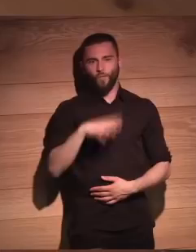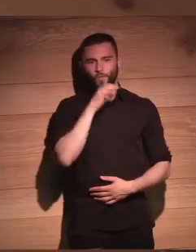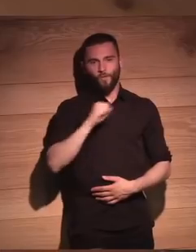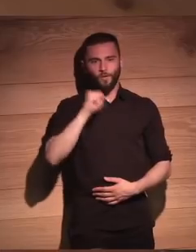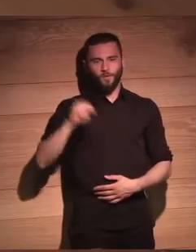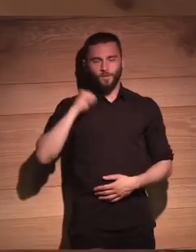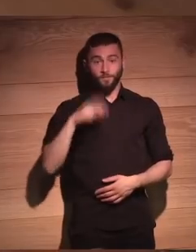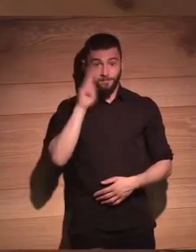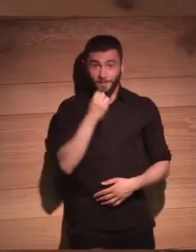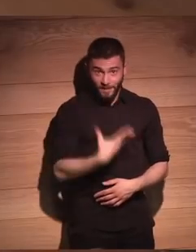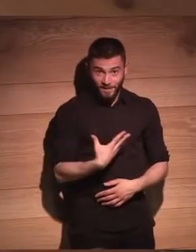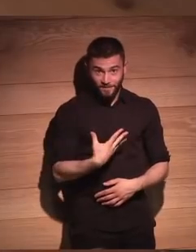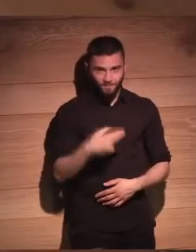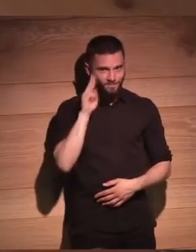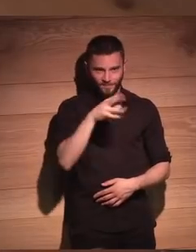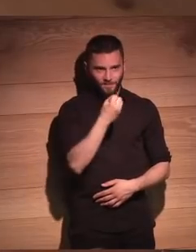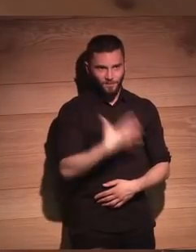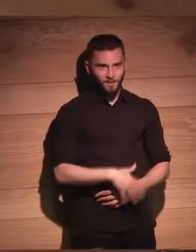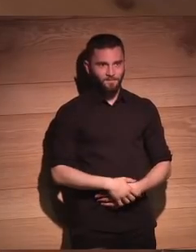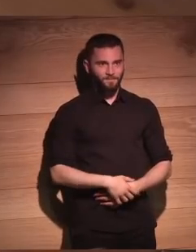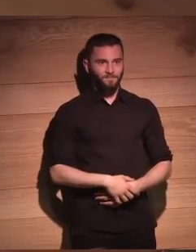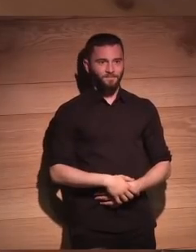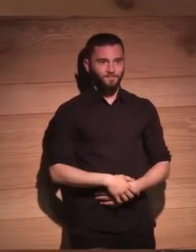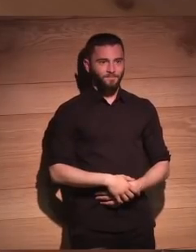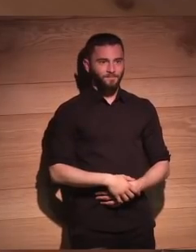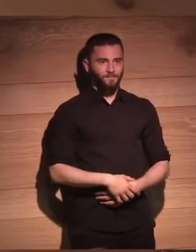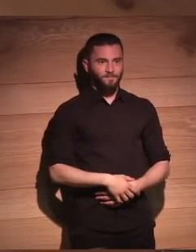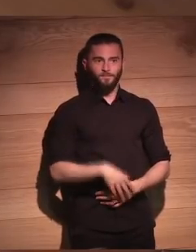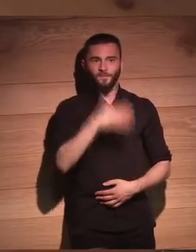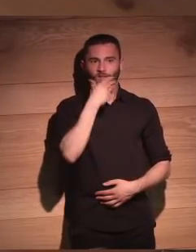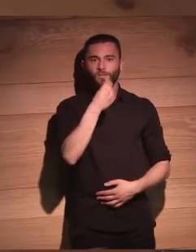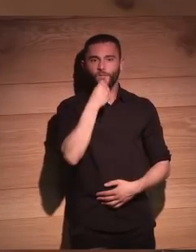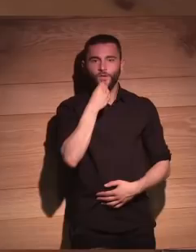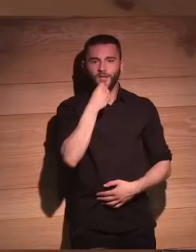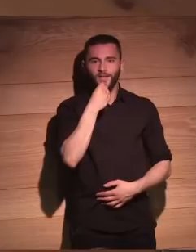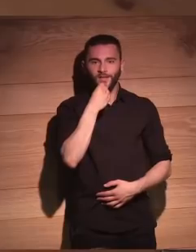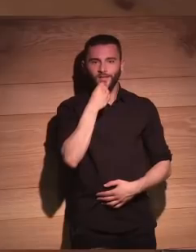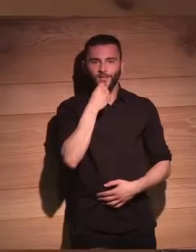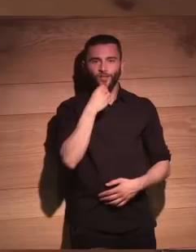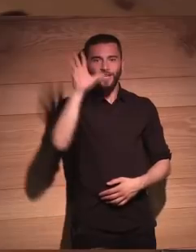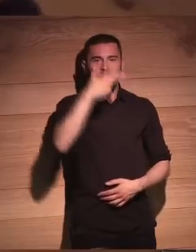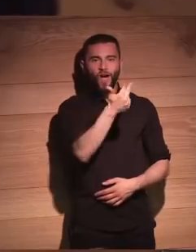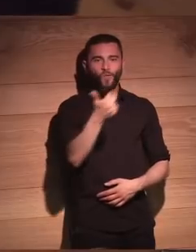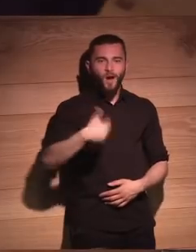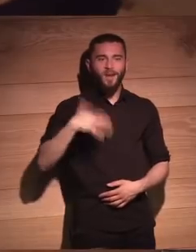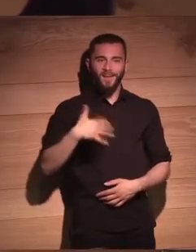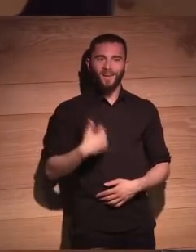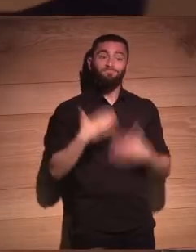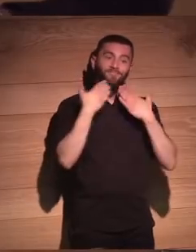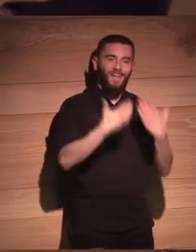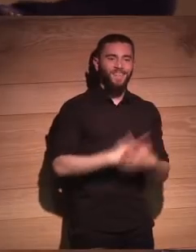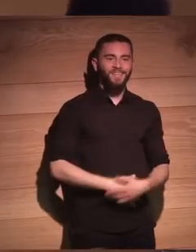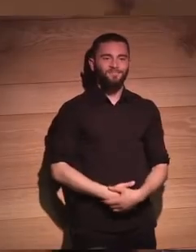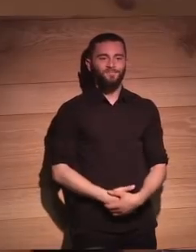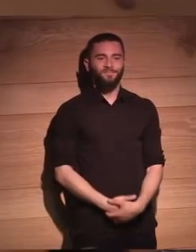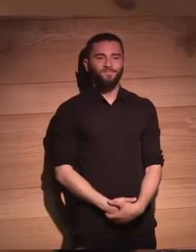ve bien? Se ve muy Guapísimo. bien. Se ve muy bien. Se ve muy bien. Ay, Qué bonitos los trazos de acuarela. Gracias. Está muy bien